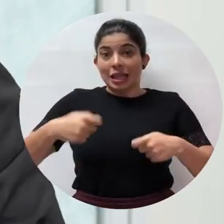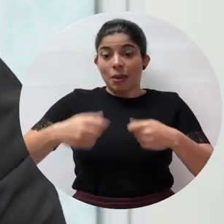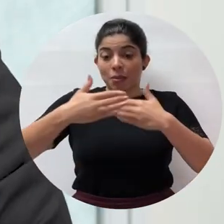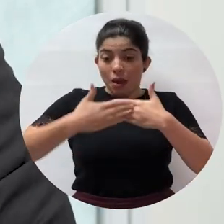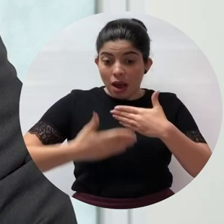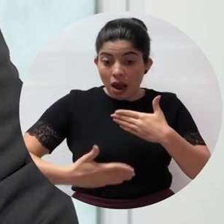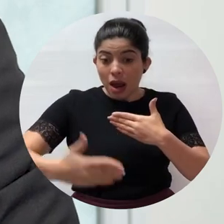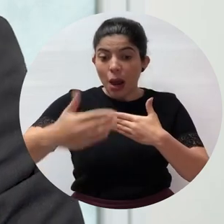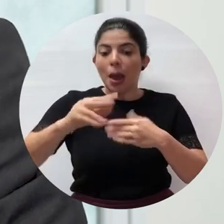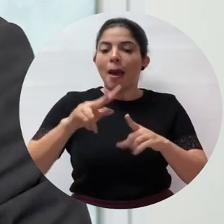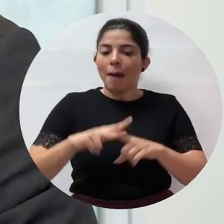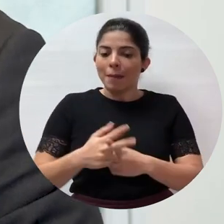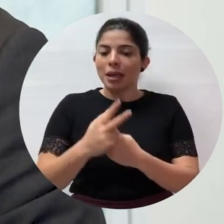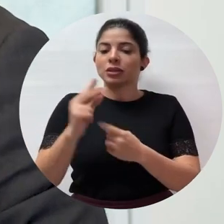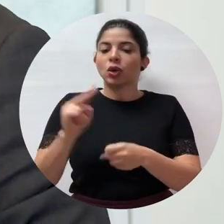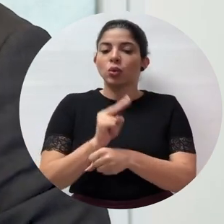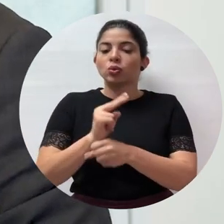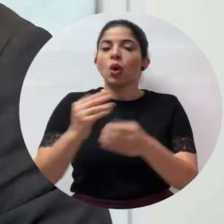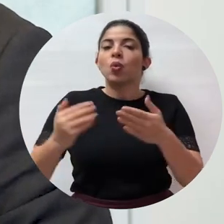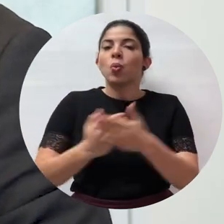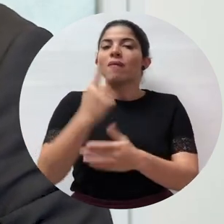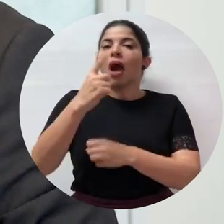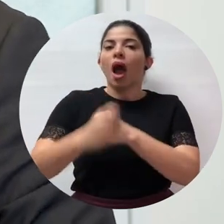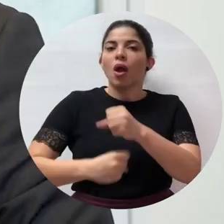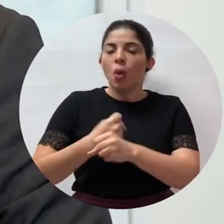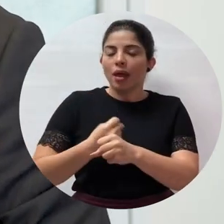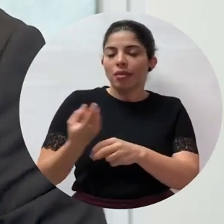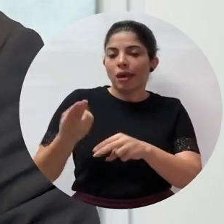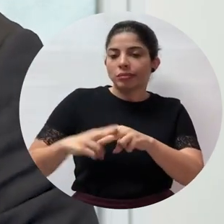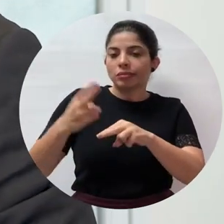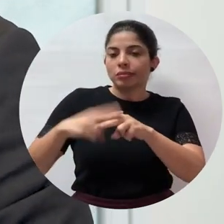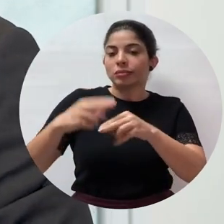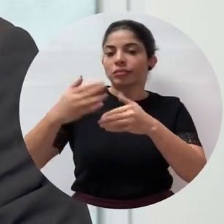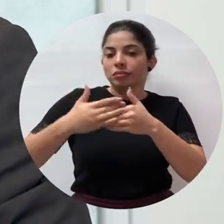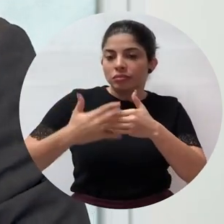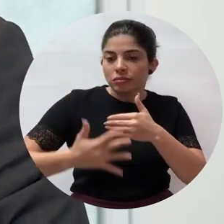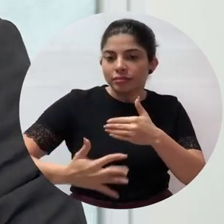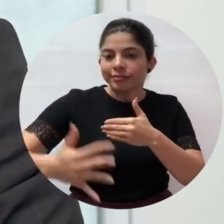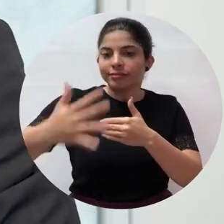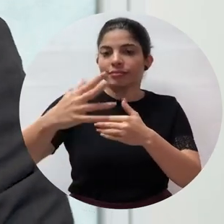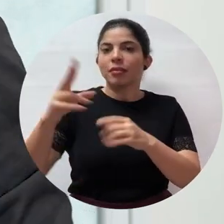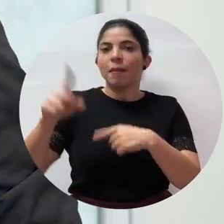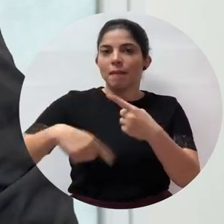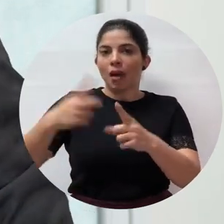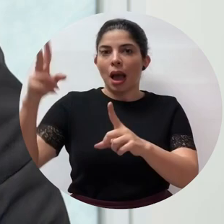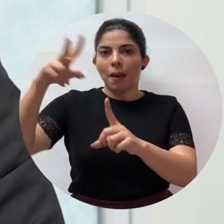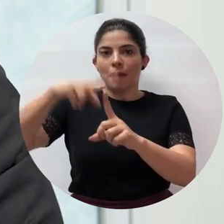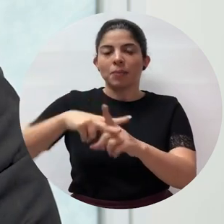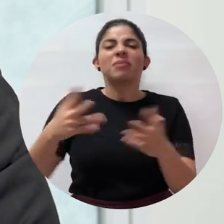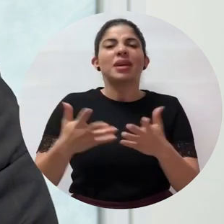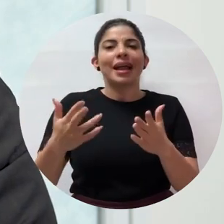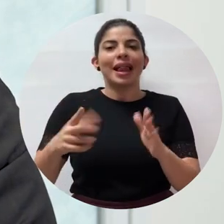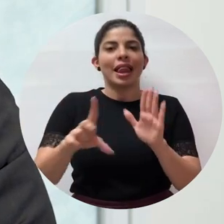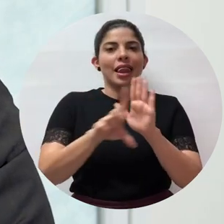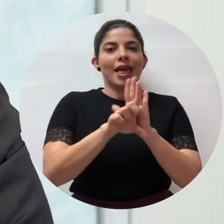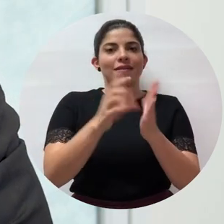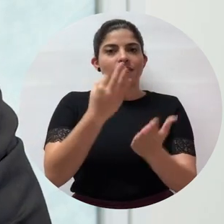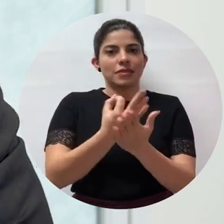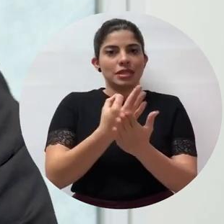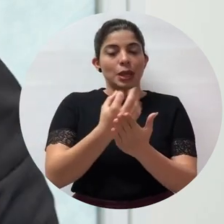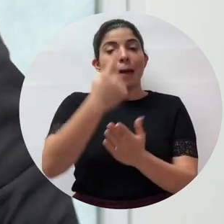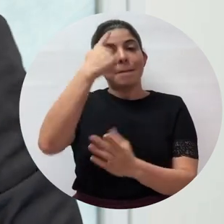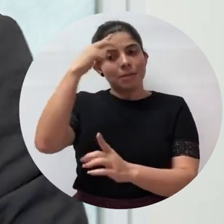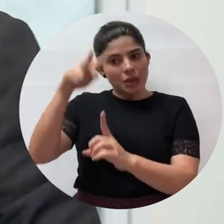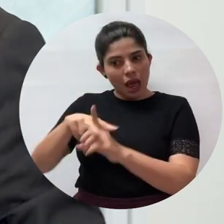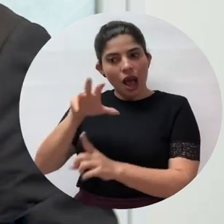1 de septiembre se empezará a utilizar las nuevas anualidades y empezará a correr lo que rige en materia de la ley